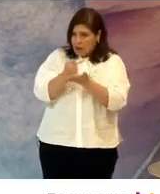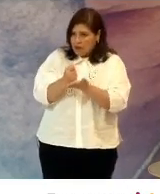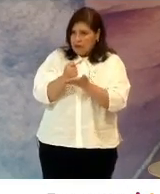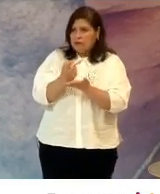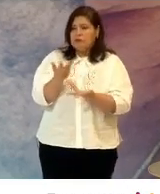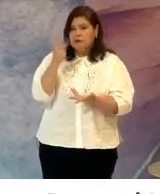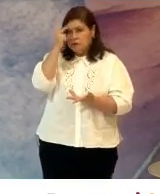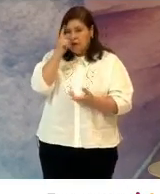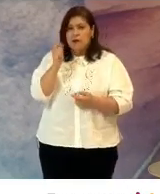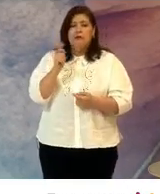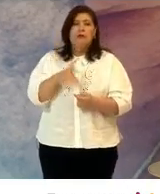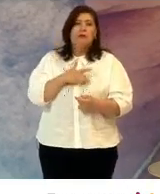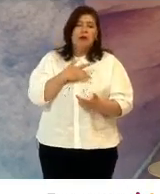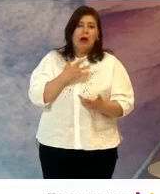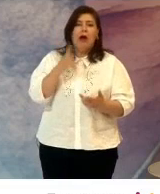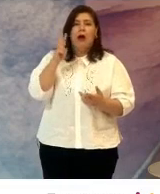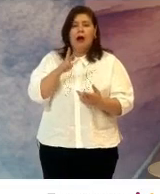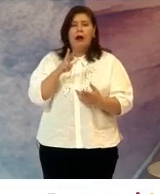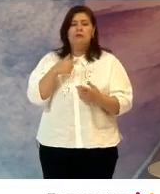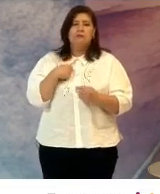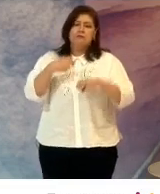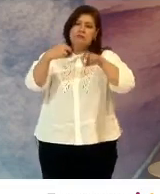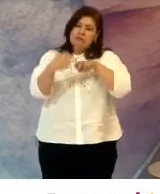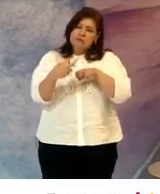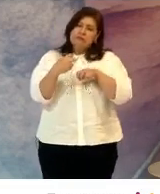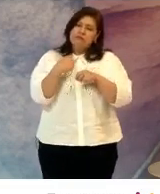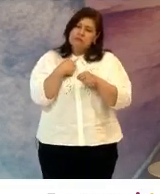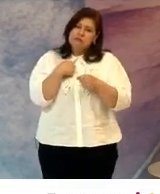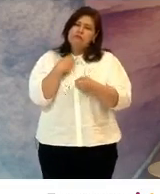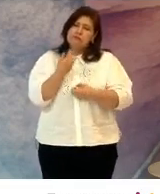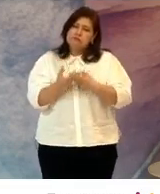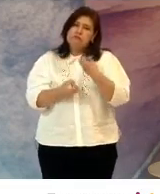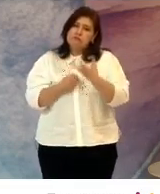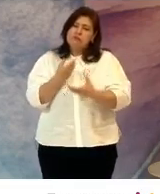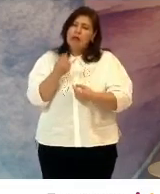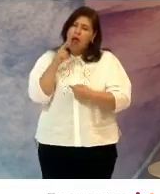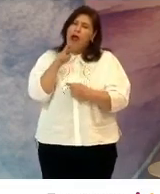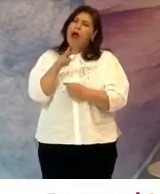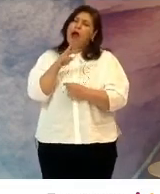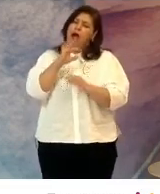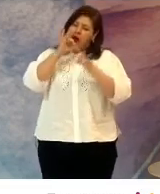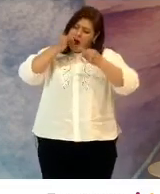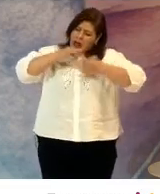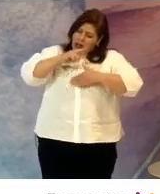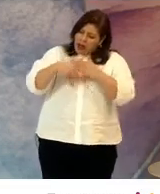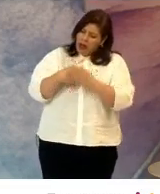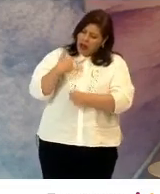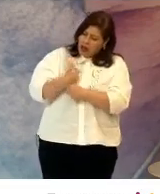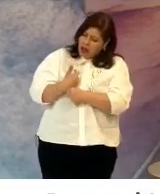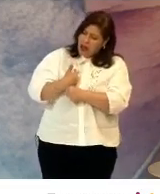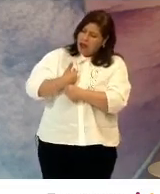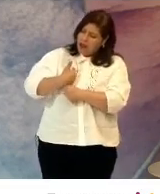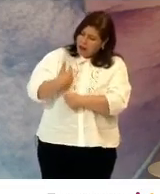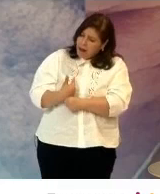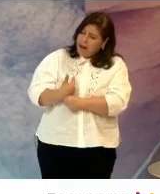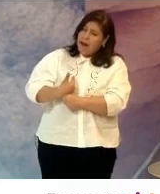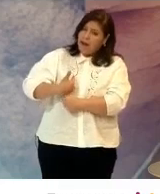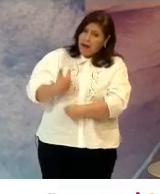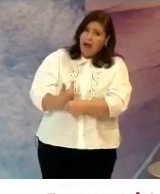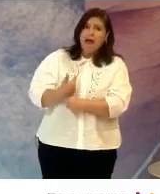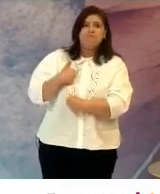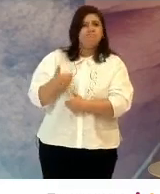de alguien que es bueno escuchando y que me puede reflejar un poco y ayudarme en mi